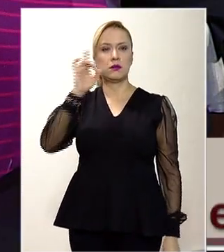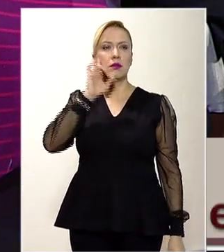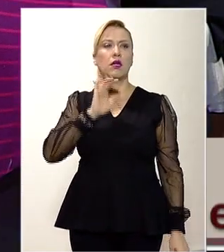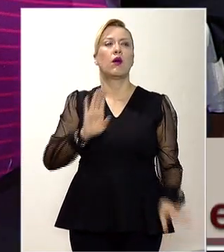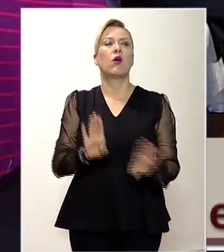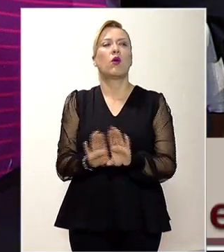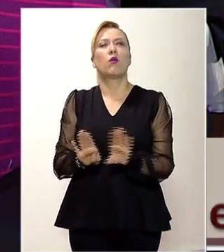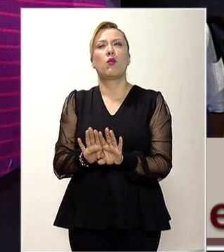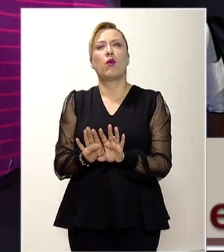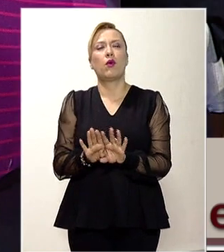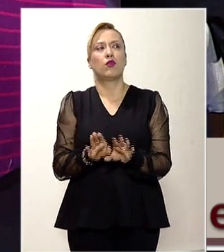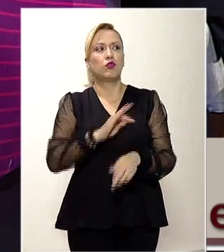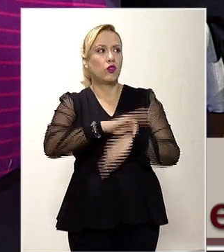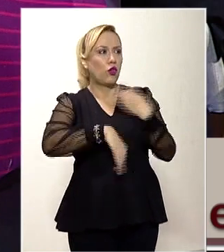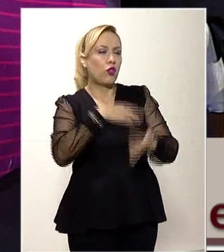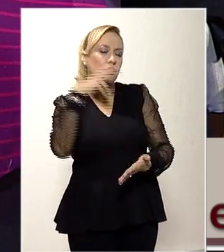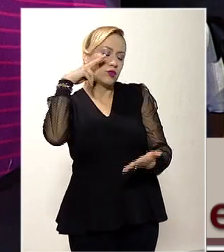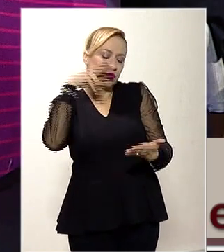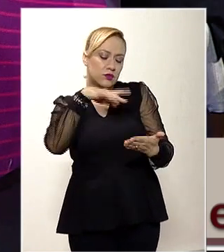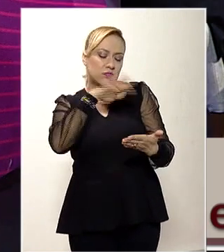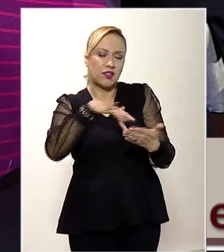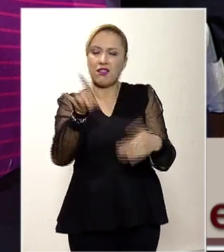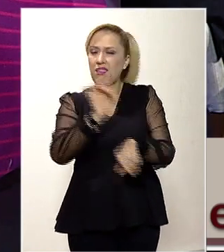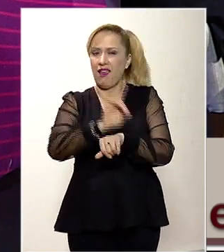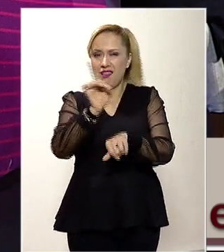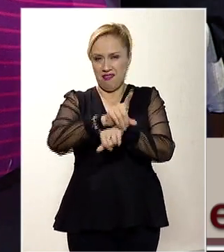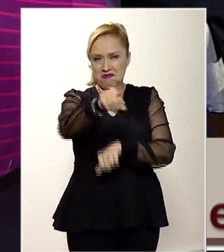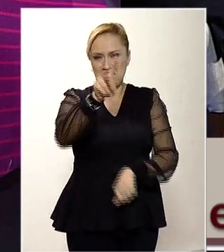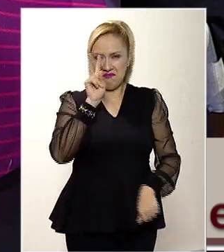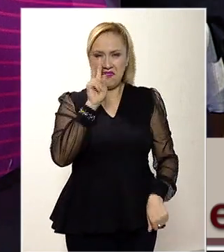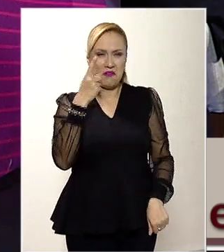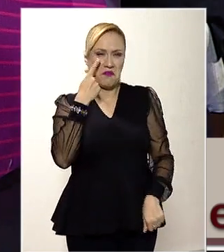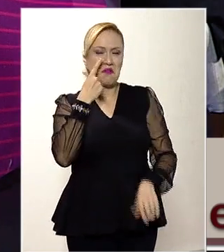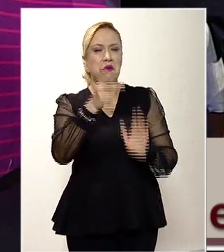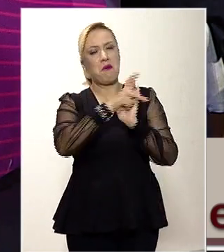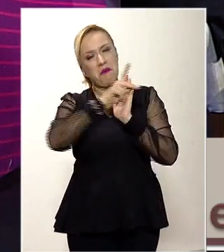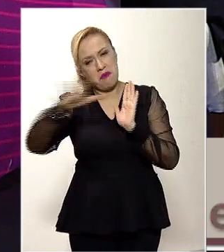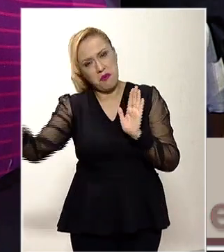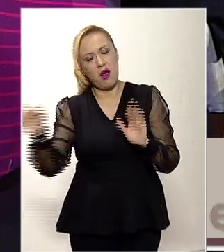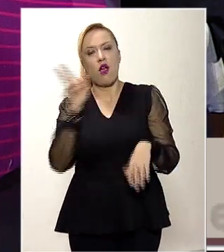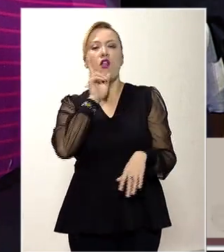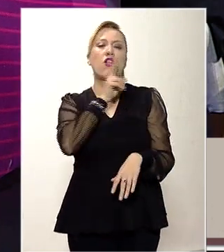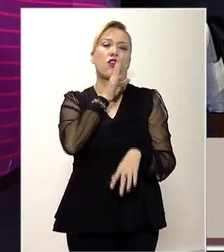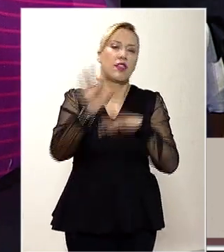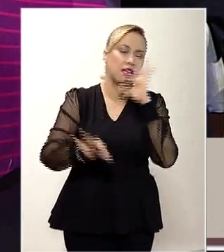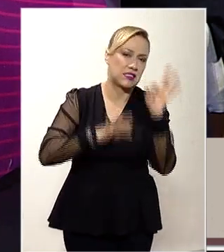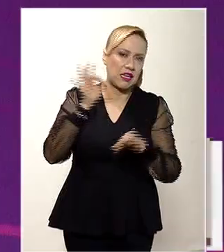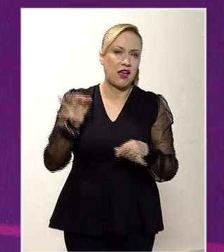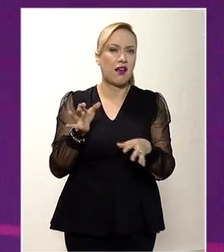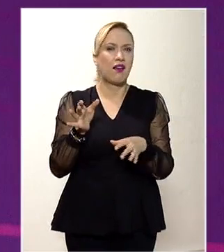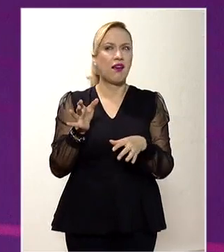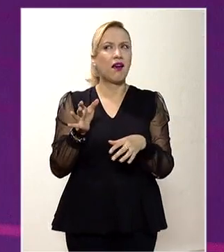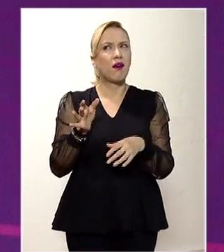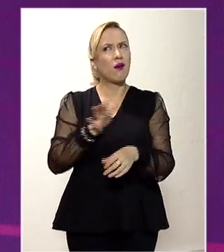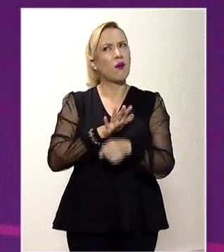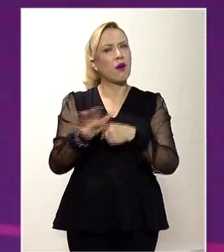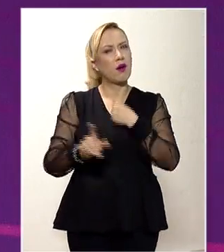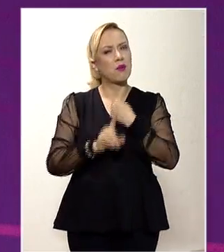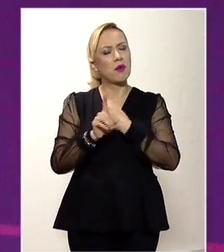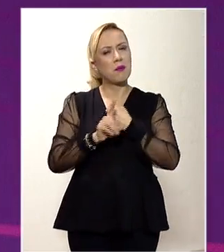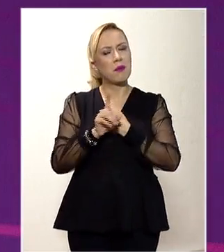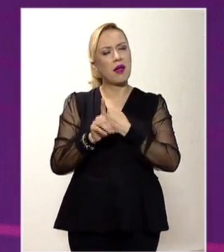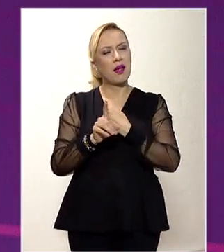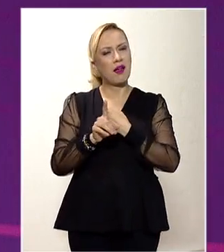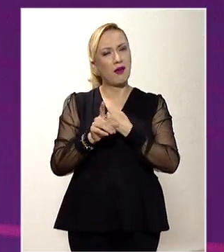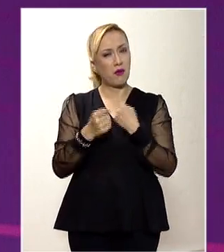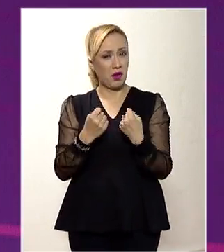contexto, digo, todos lo leemos diario en los periódicos y lo escuchamos en las noticias, pero ¿cuáles son las dimensiones del problema de la